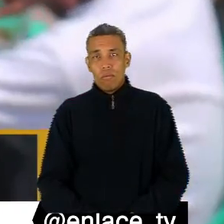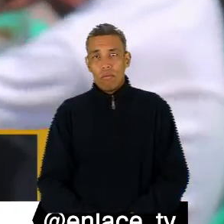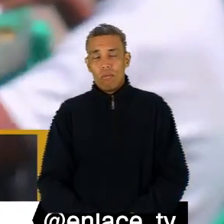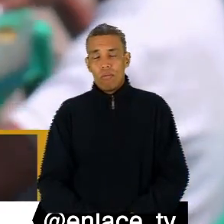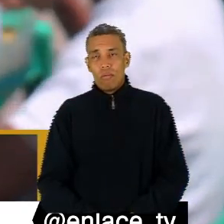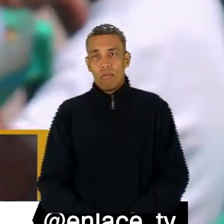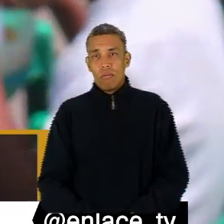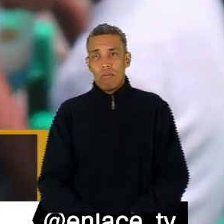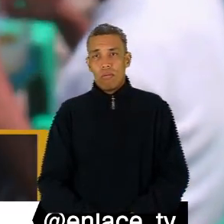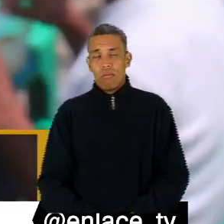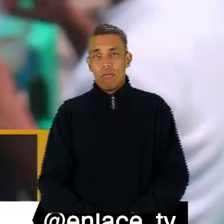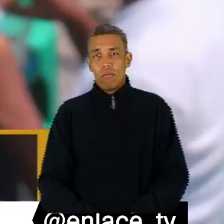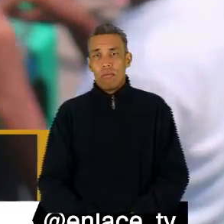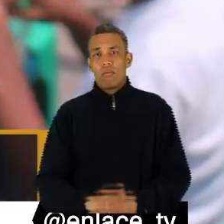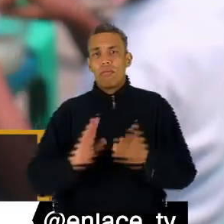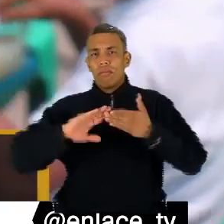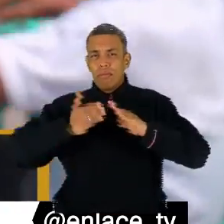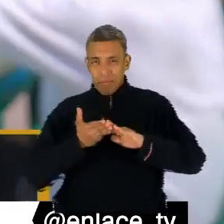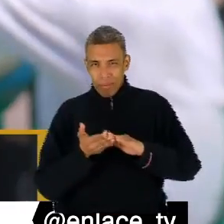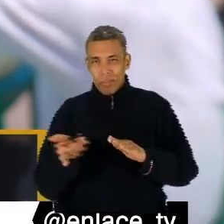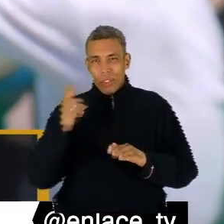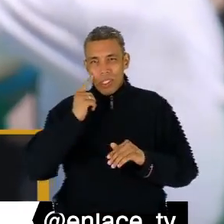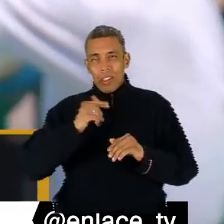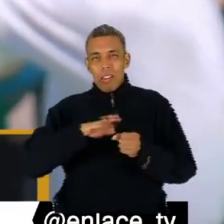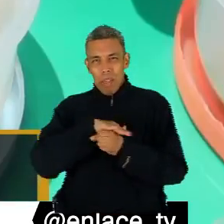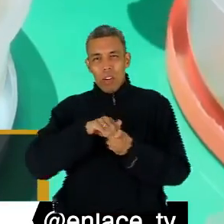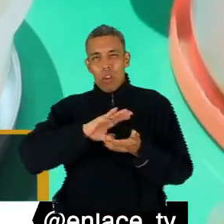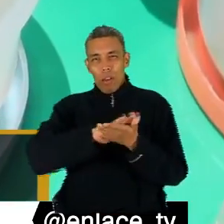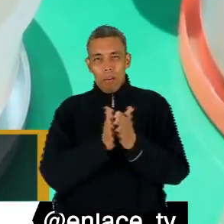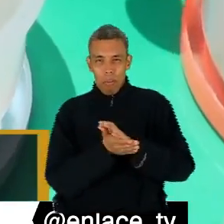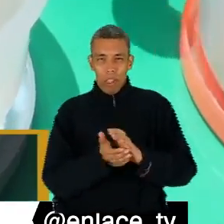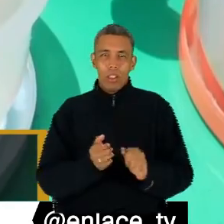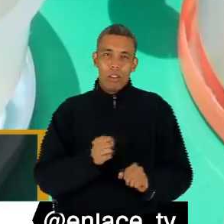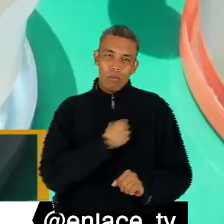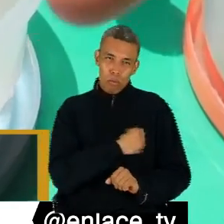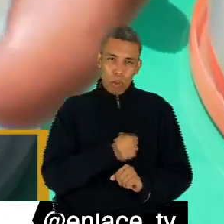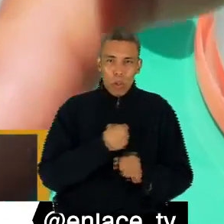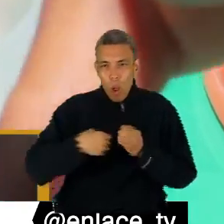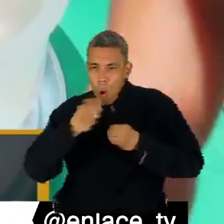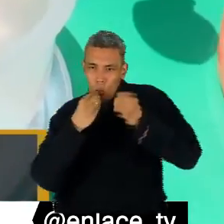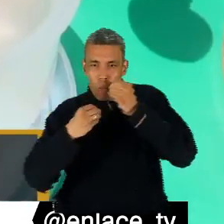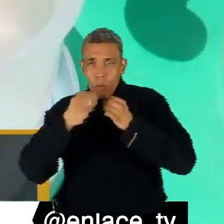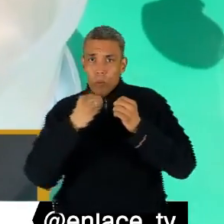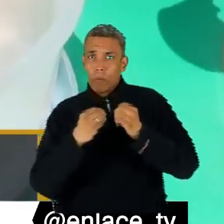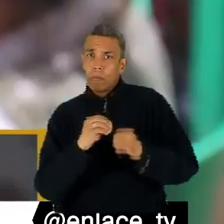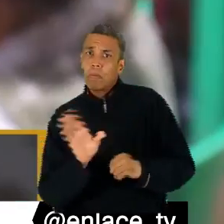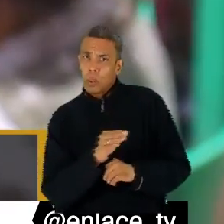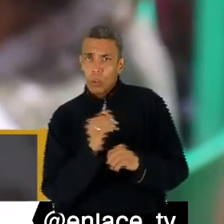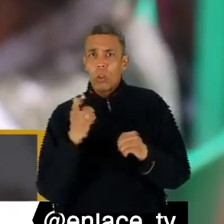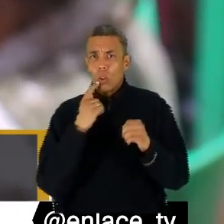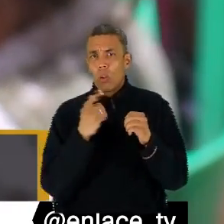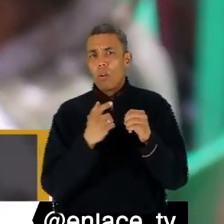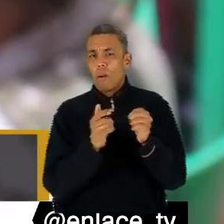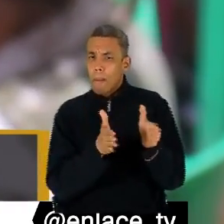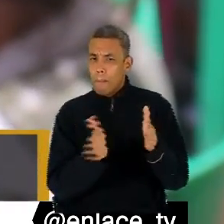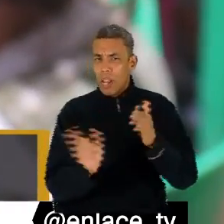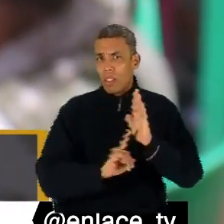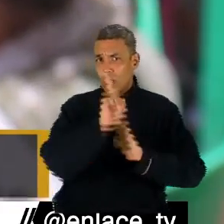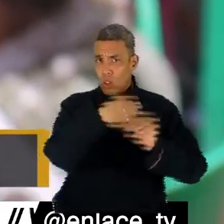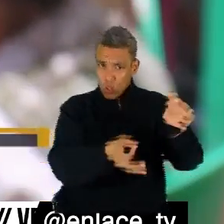La comunidad educativa de la Escuela del Barrio La Paz ha solicitado que el proyecto de comedor escolar sea incluido en el Plan de Desarrollo de Barranca